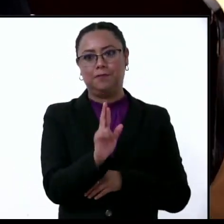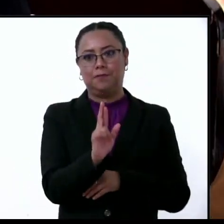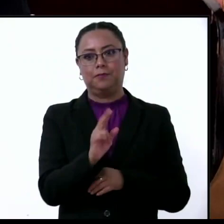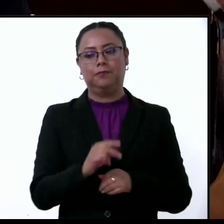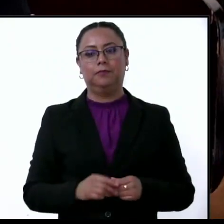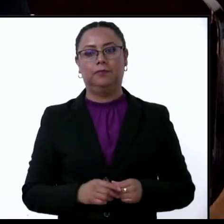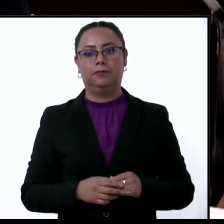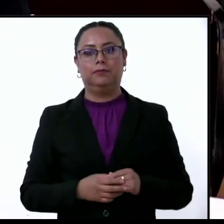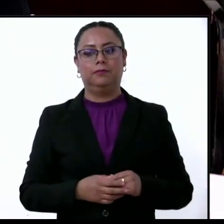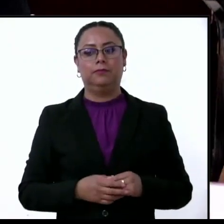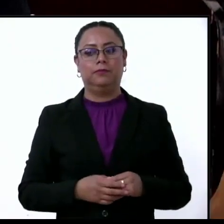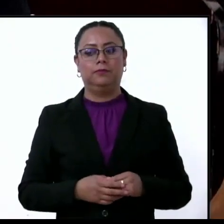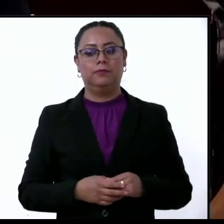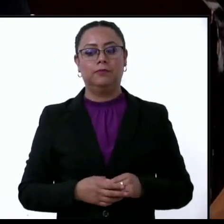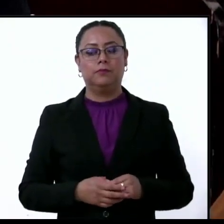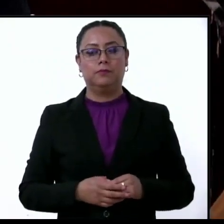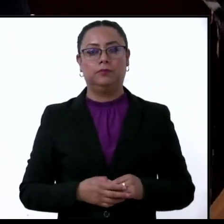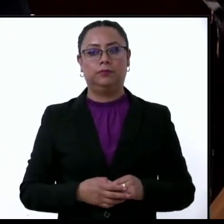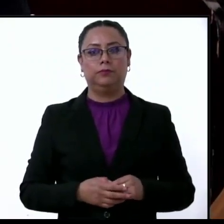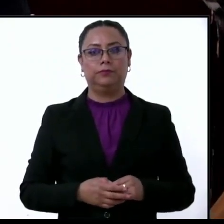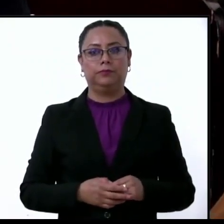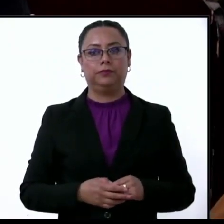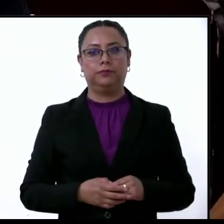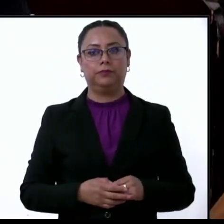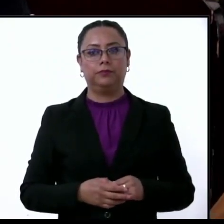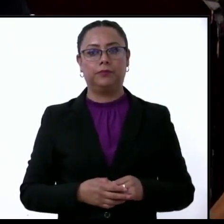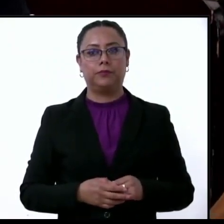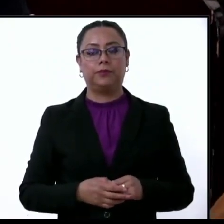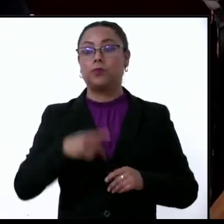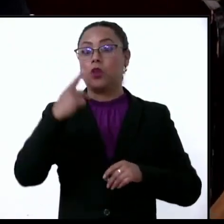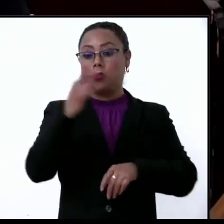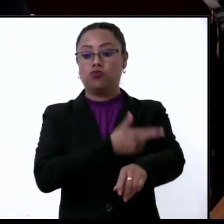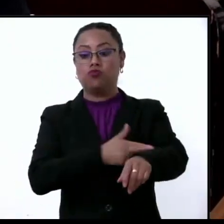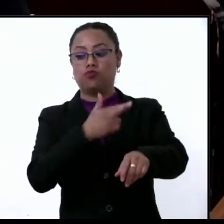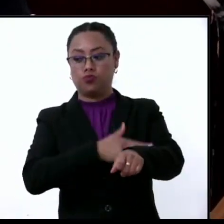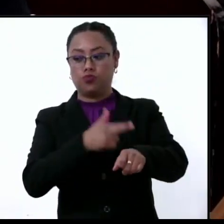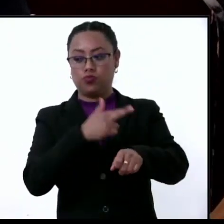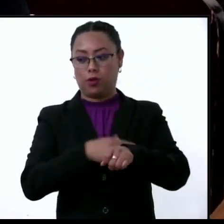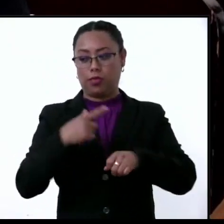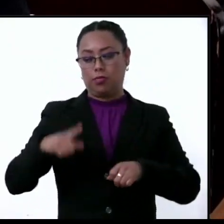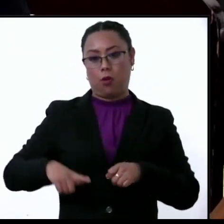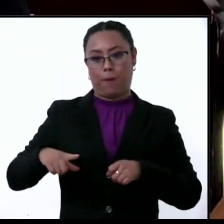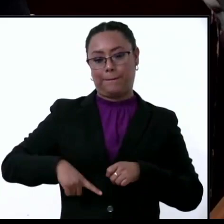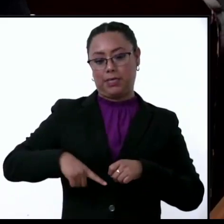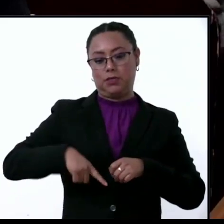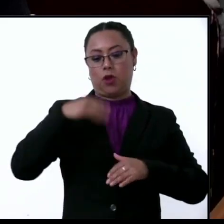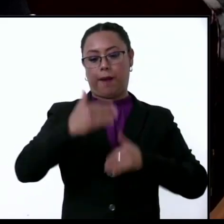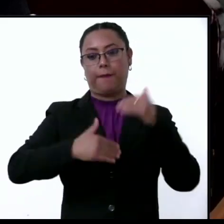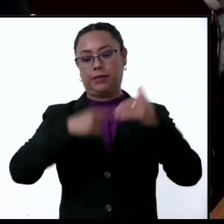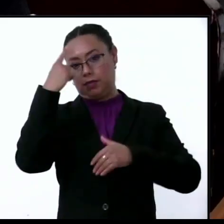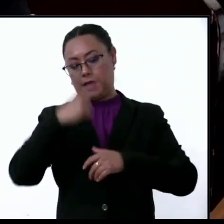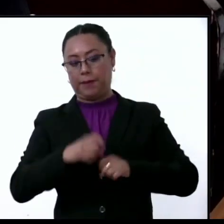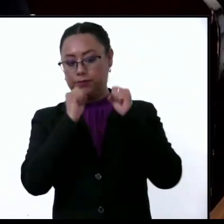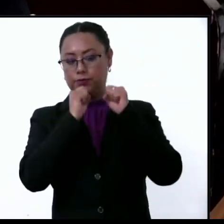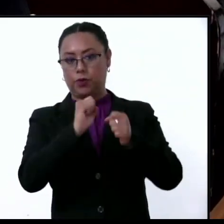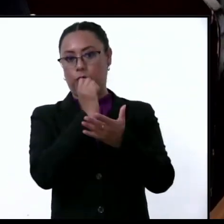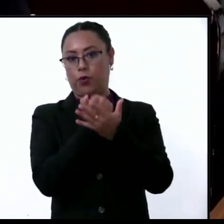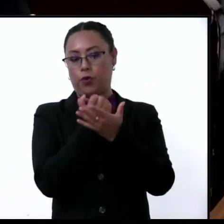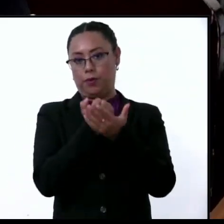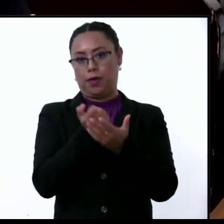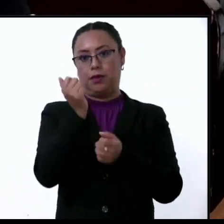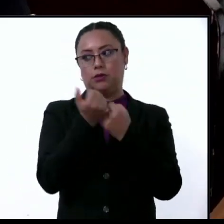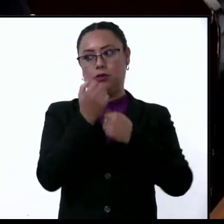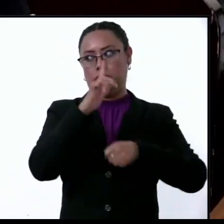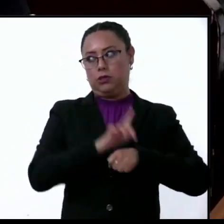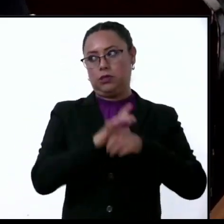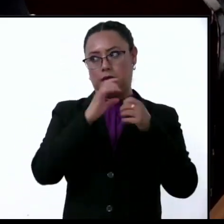respondidas, que es que ¿qué avance ha tenido su gestión para la consolidación de la economía social y solidaria de la ciudad?